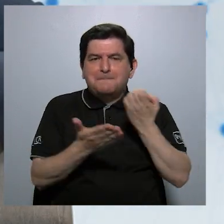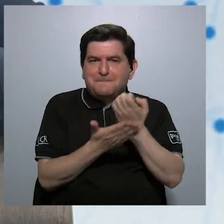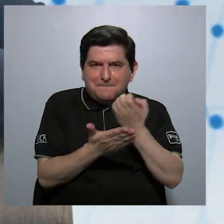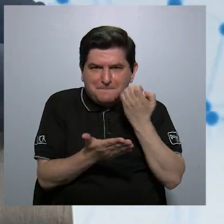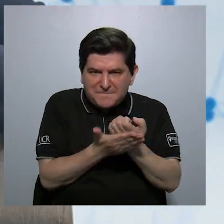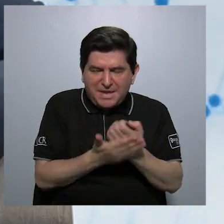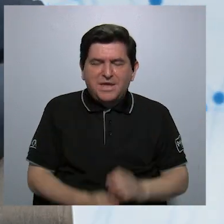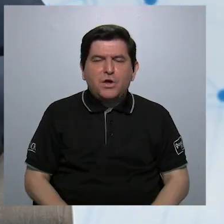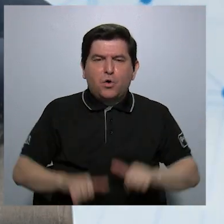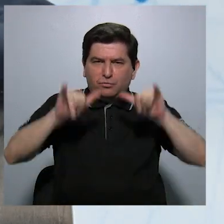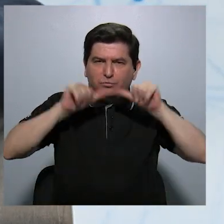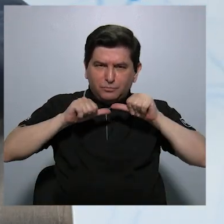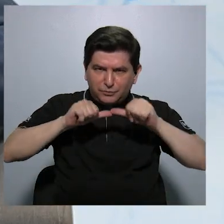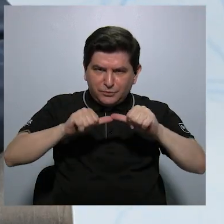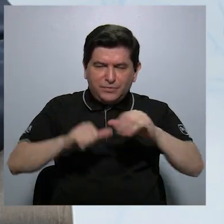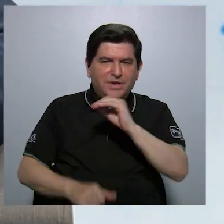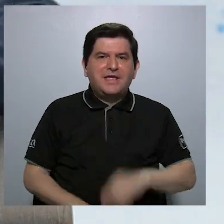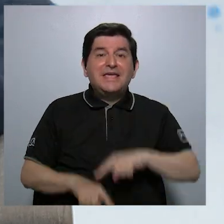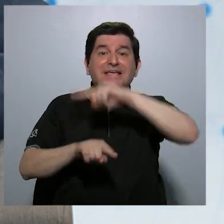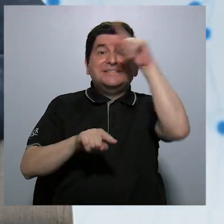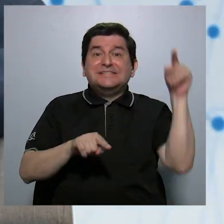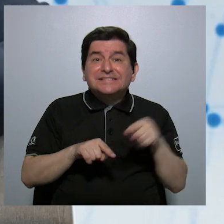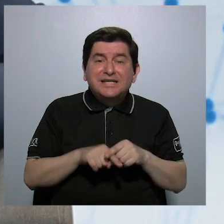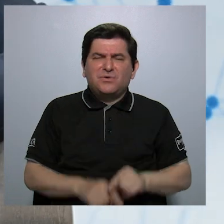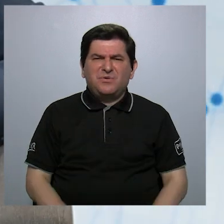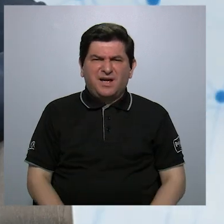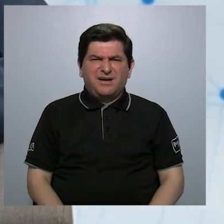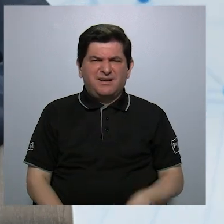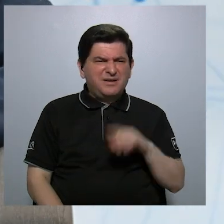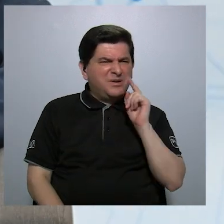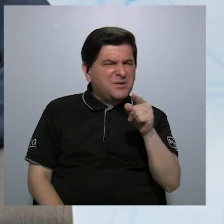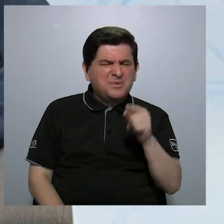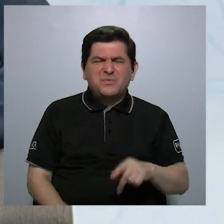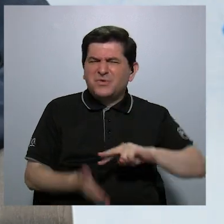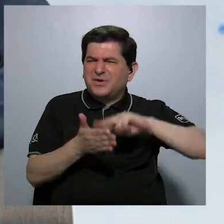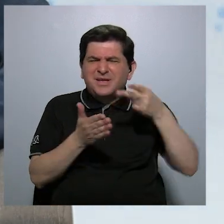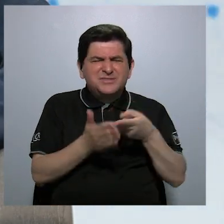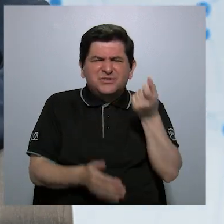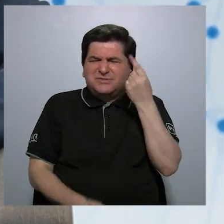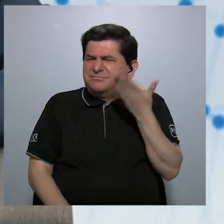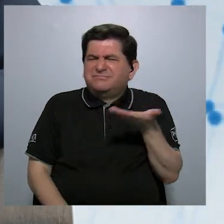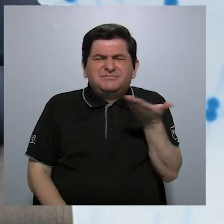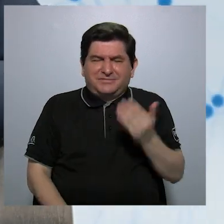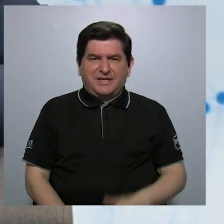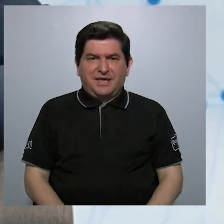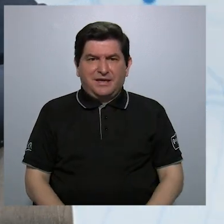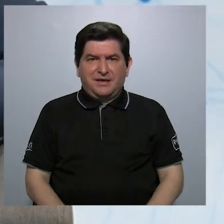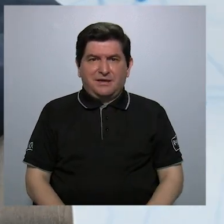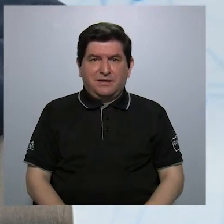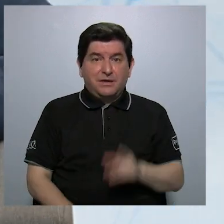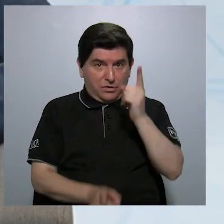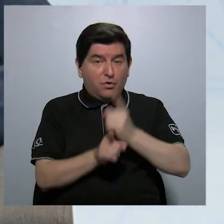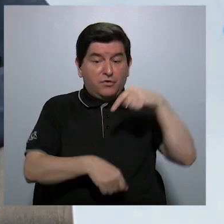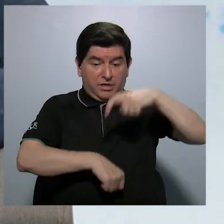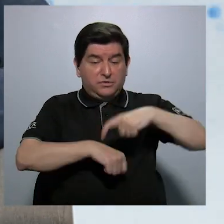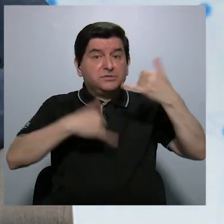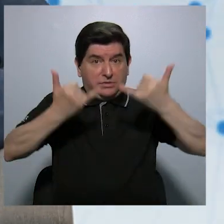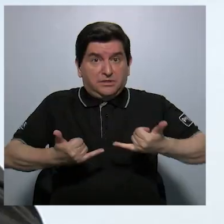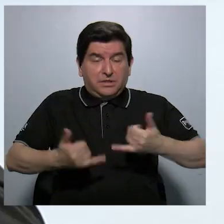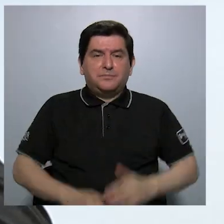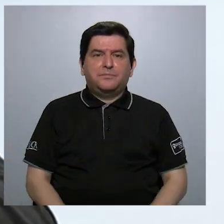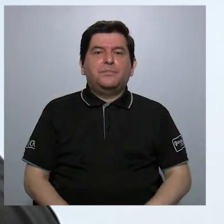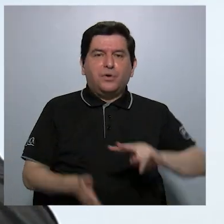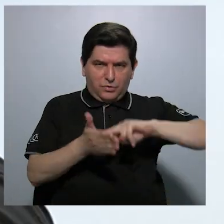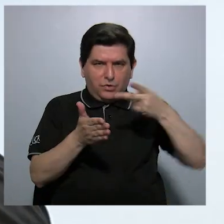bioeconomía sostenible y circular. ¿Qué entendemos nosotros por esos conceptos muy apropiados en esta época?